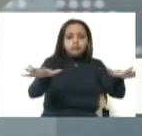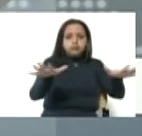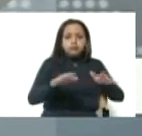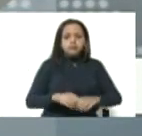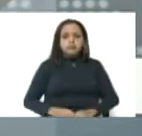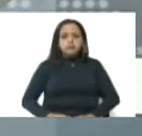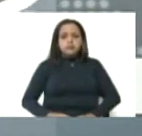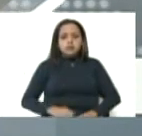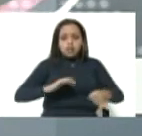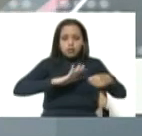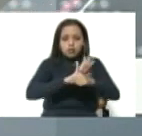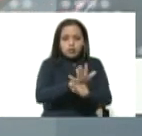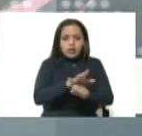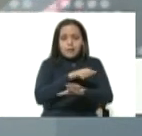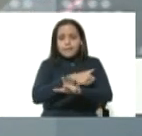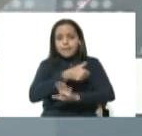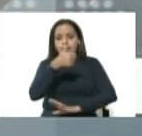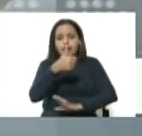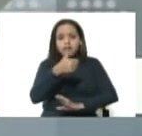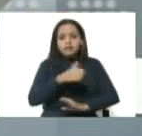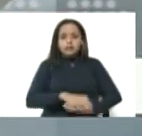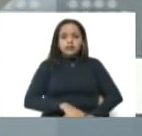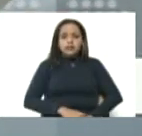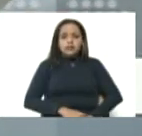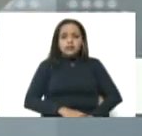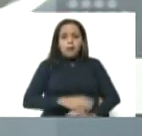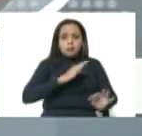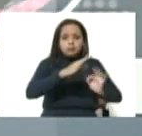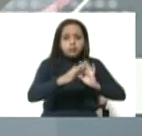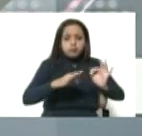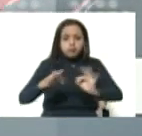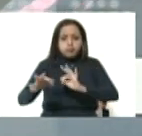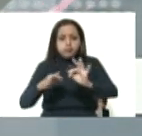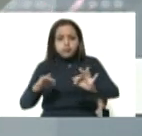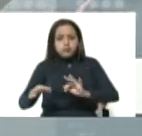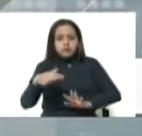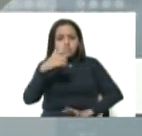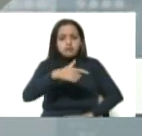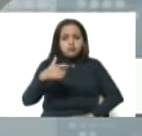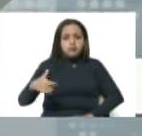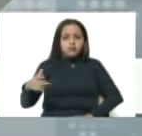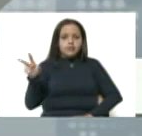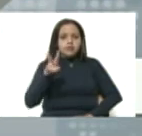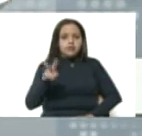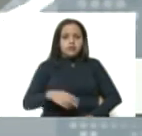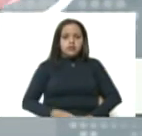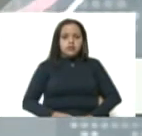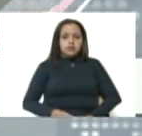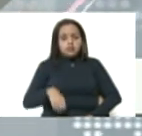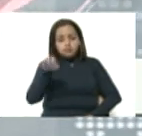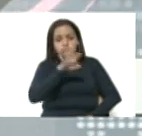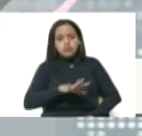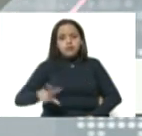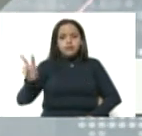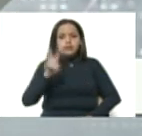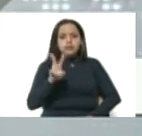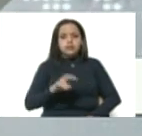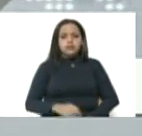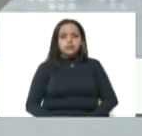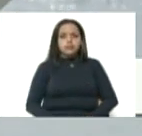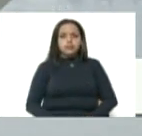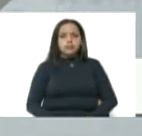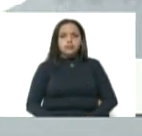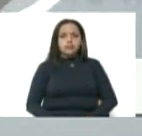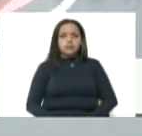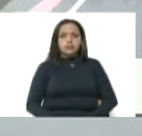a mayores segmentos de la población en estos estados y en el resto del territorio nacional. Colabore